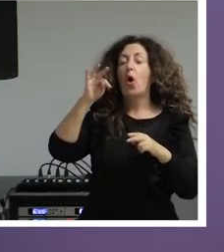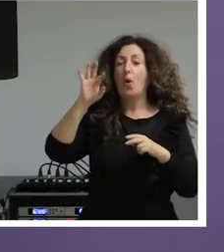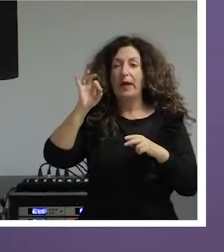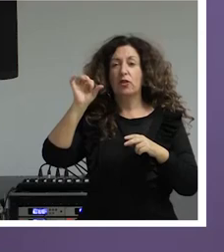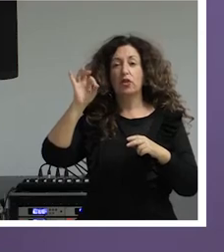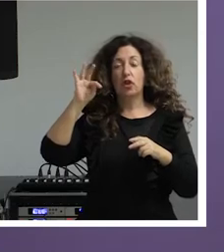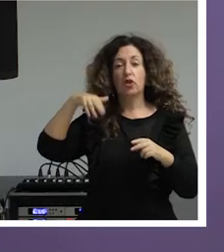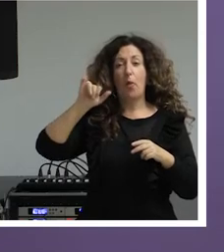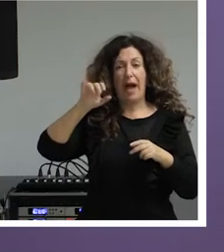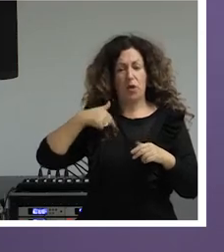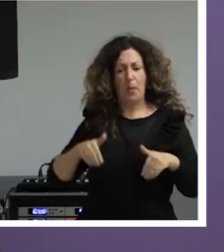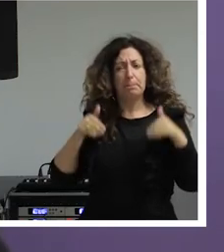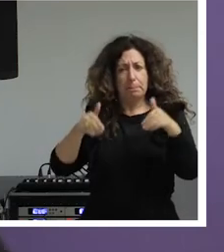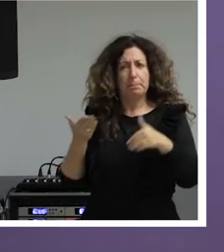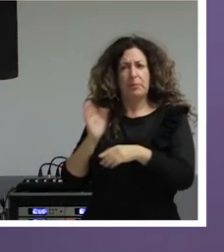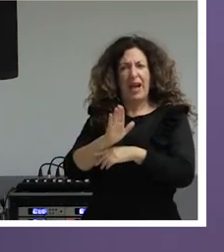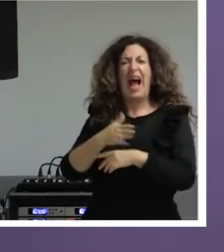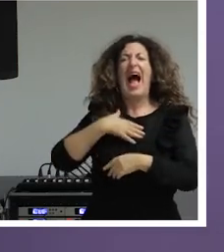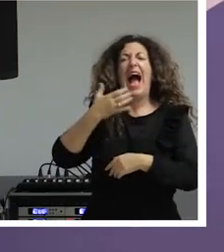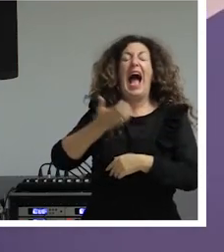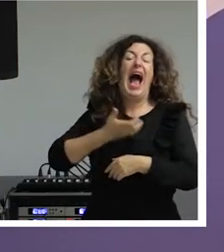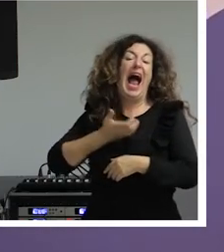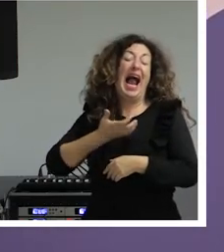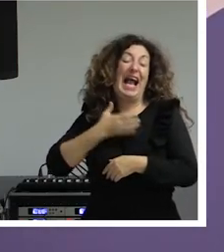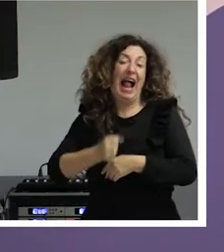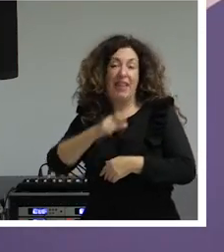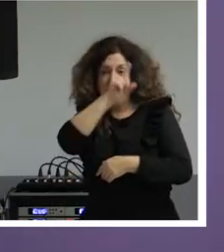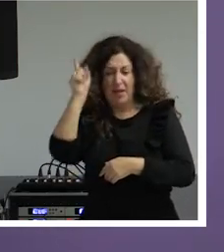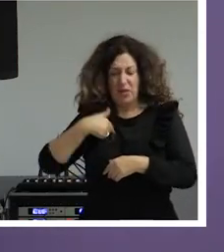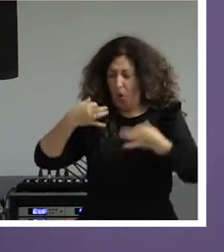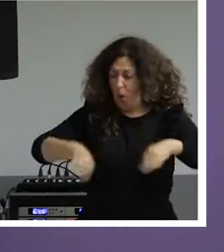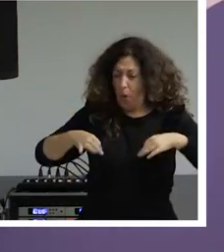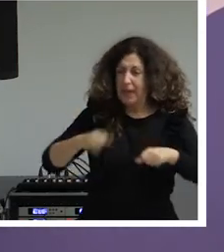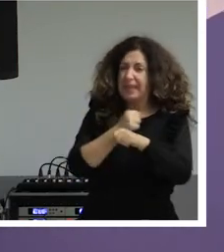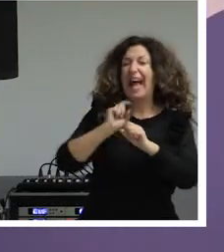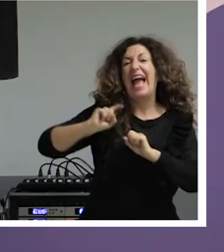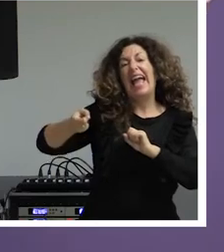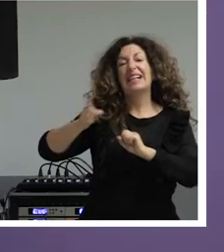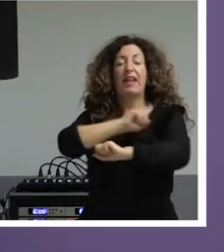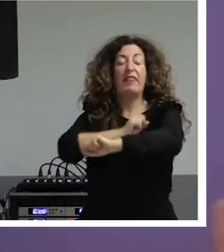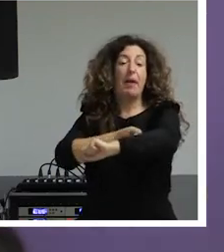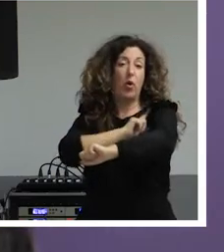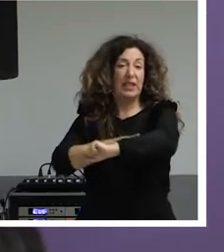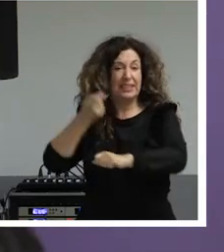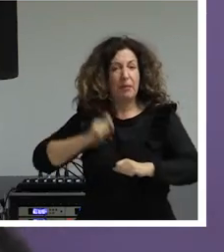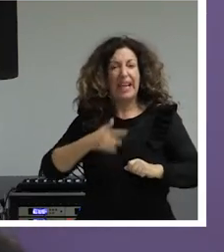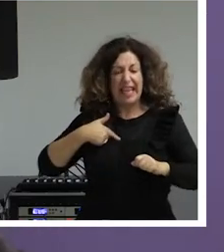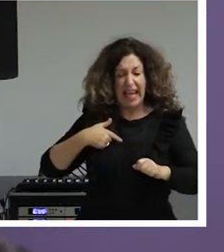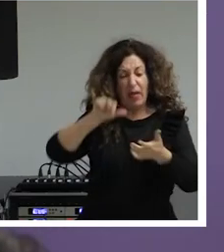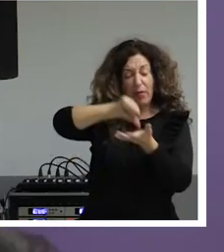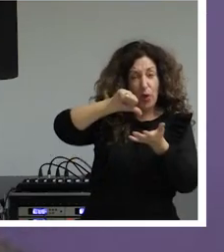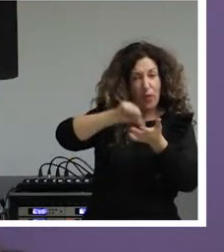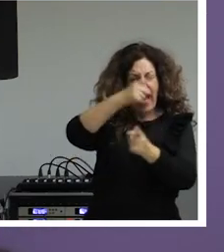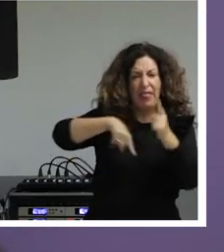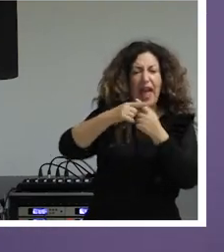dicen que se vayan de aquí que si no les desalojo pues eso es lo que está ocurriendo hoy por hoy en la ciudad de Madrid Yo me llamo Roberto sotomayor me